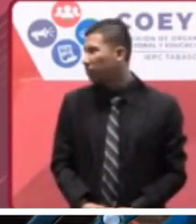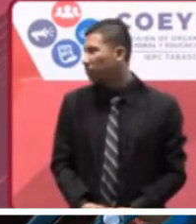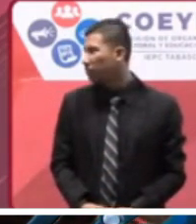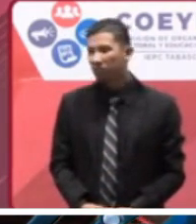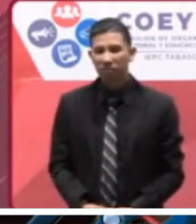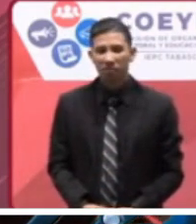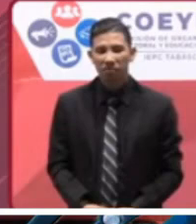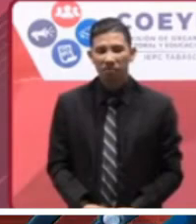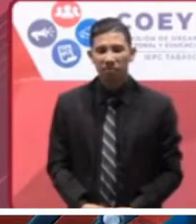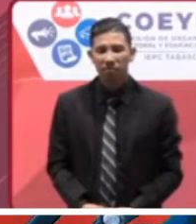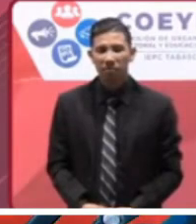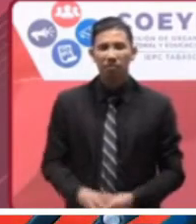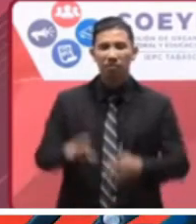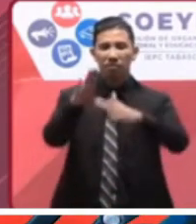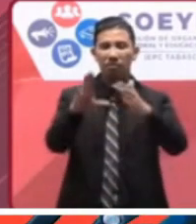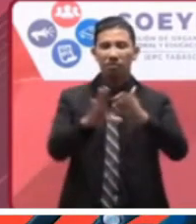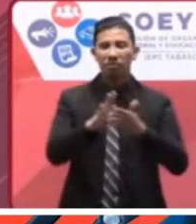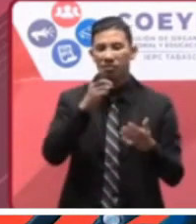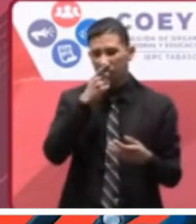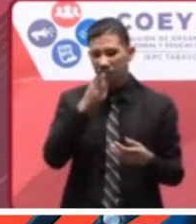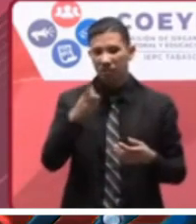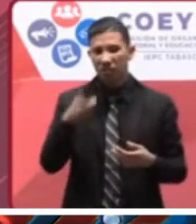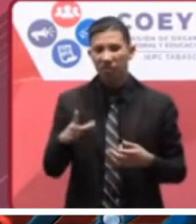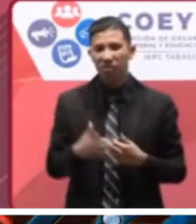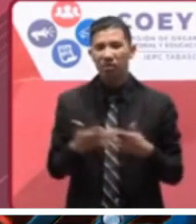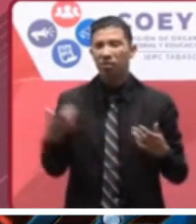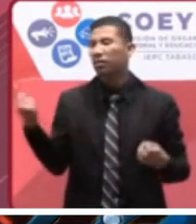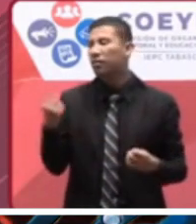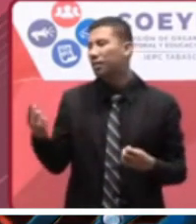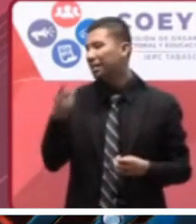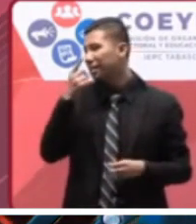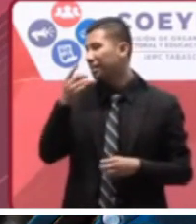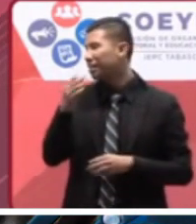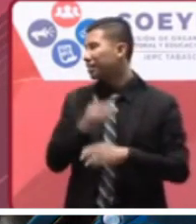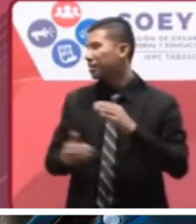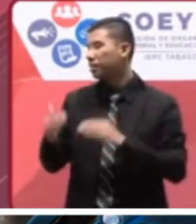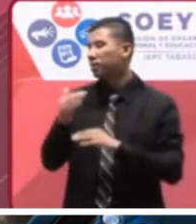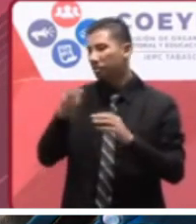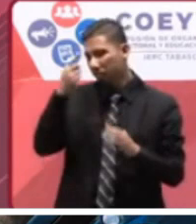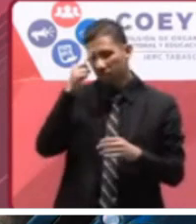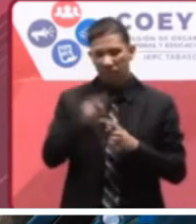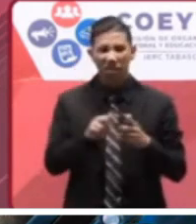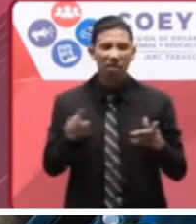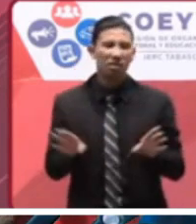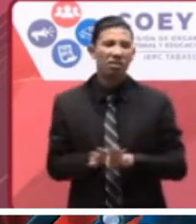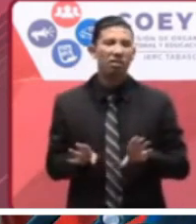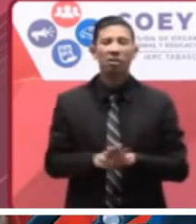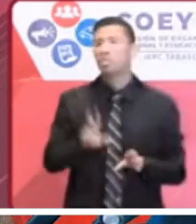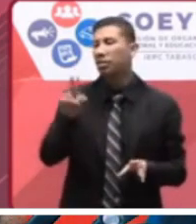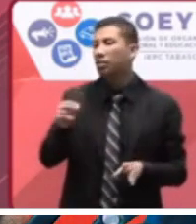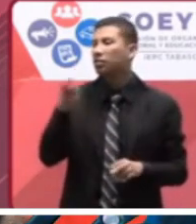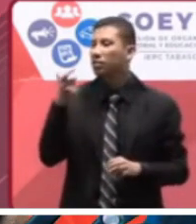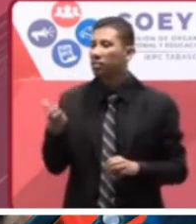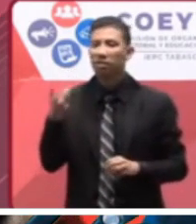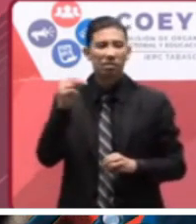Constitución, directora, en el artículo 127? Que ningún funcionario puede tener remuneraciones mayores a la remuneración del presidente. No es salarios, no